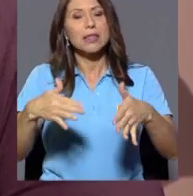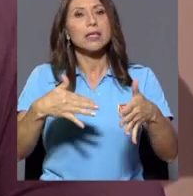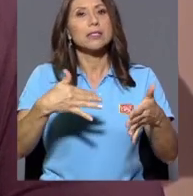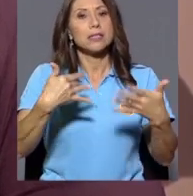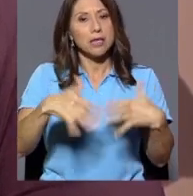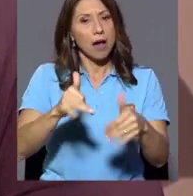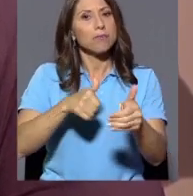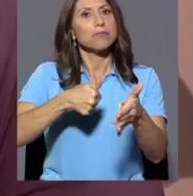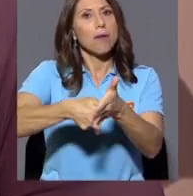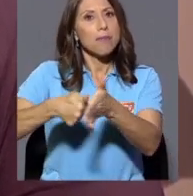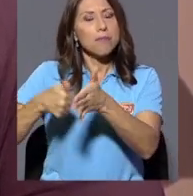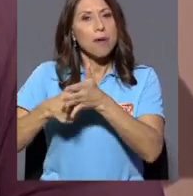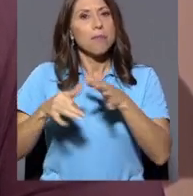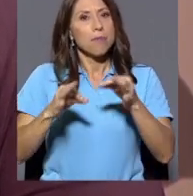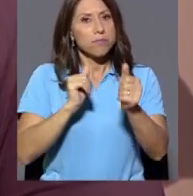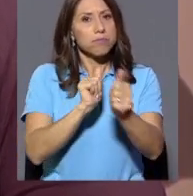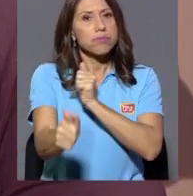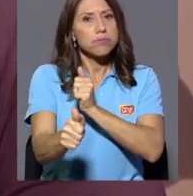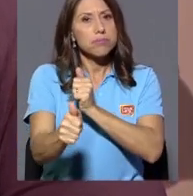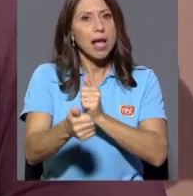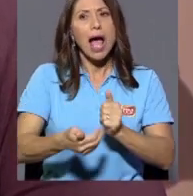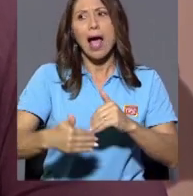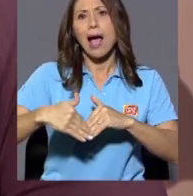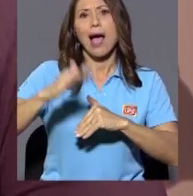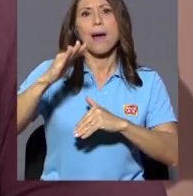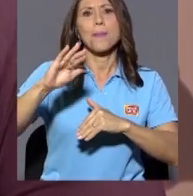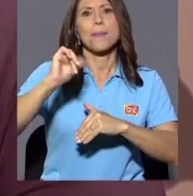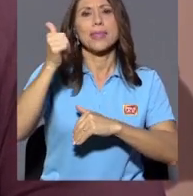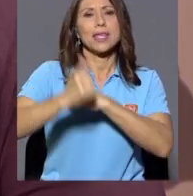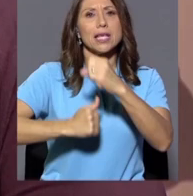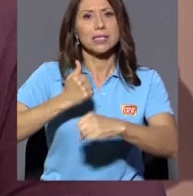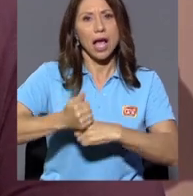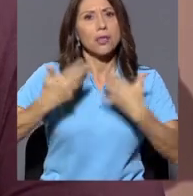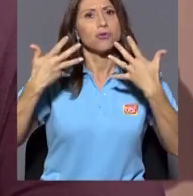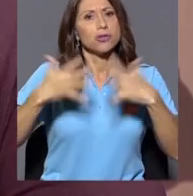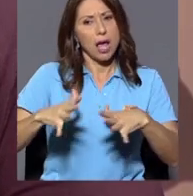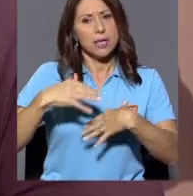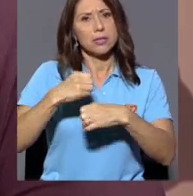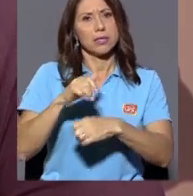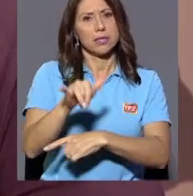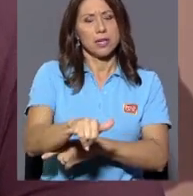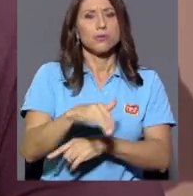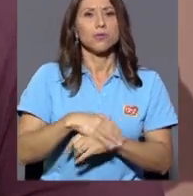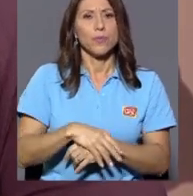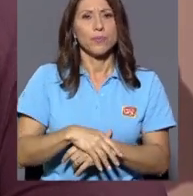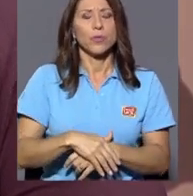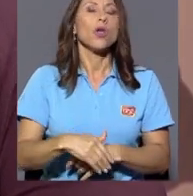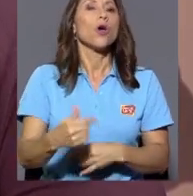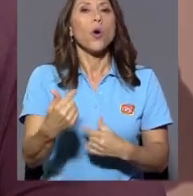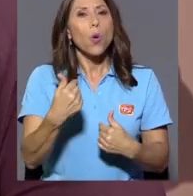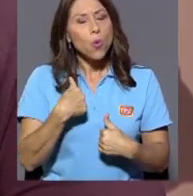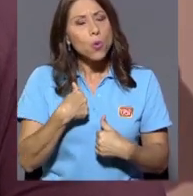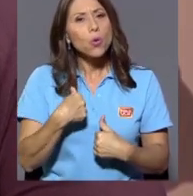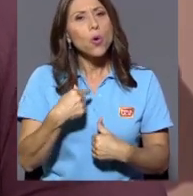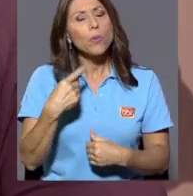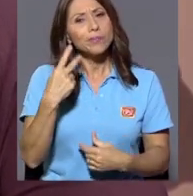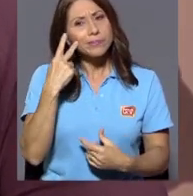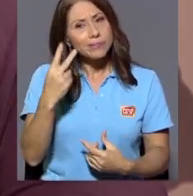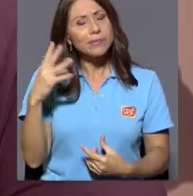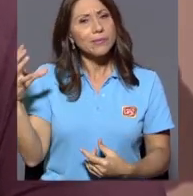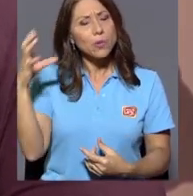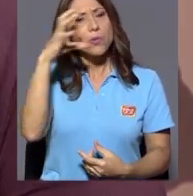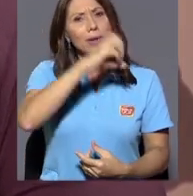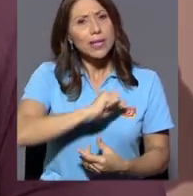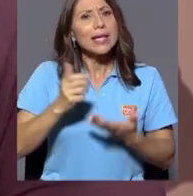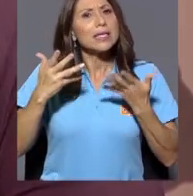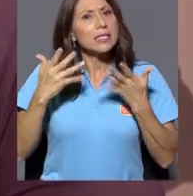desde ella hace más de una década con lo cual uno realmente saluda de que se